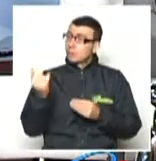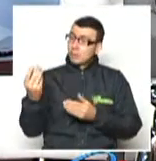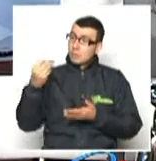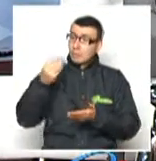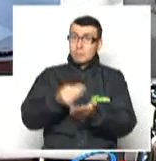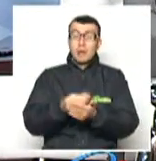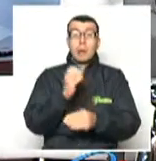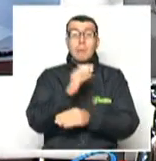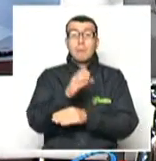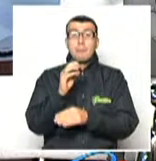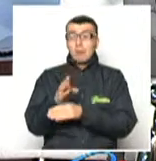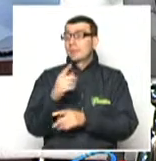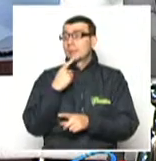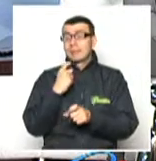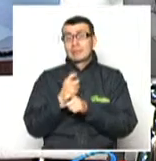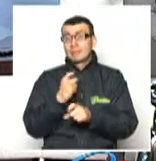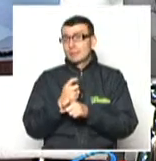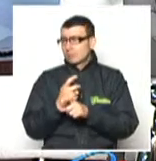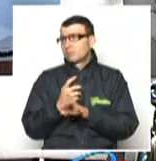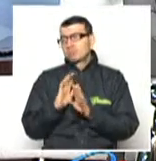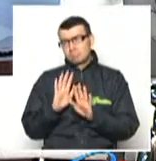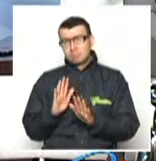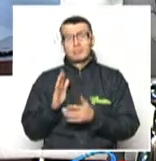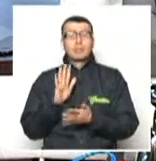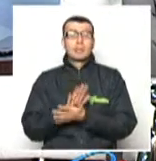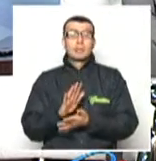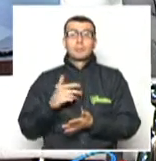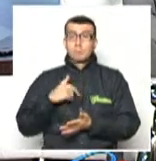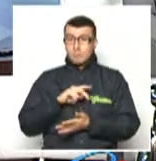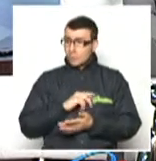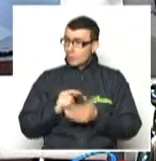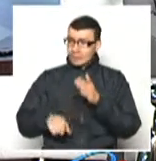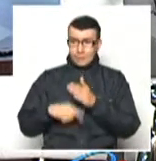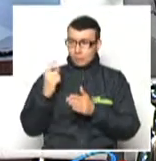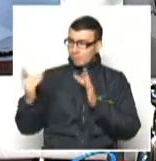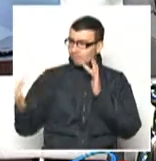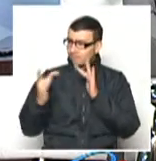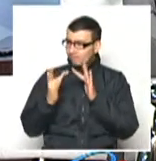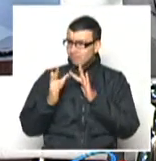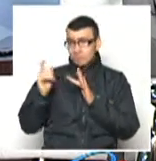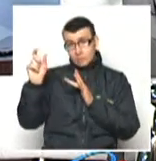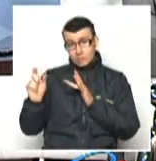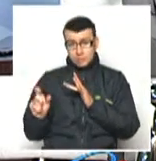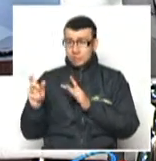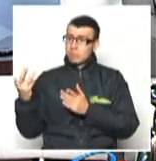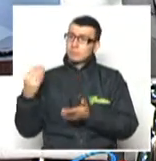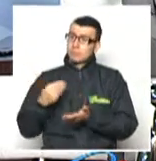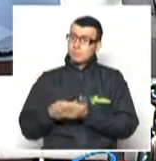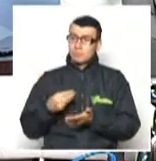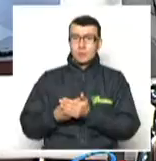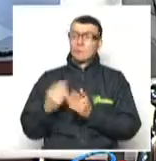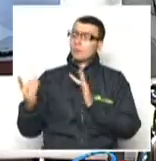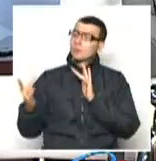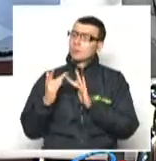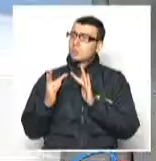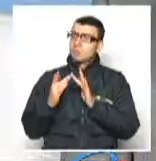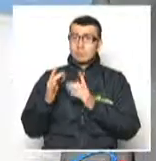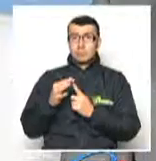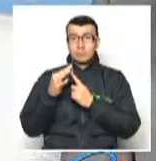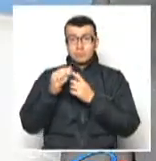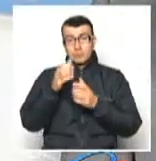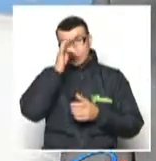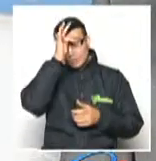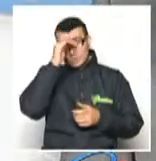con los bancos y todo son muy difíciles con las personas, entonces nosotros estamos haciendo financiaciones directas a nuestros pacientes a través de nuestras consultas, especialmente en la clínica